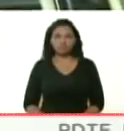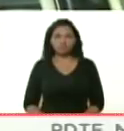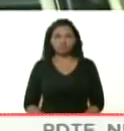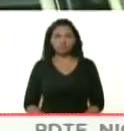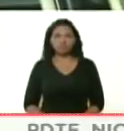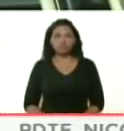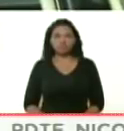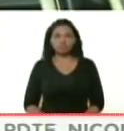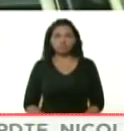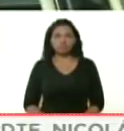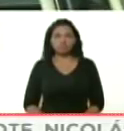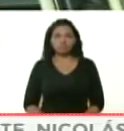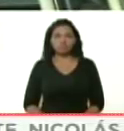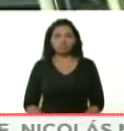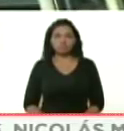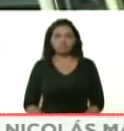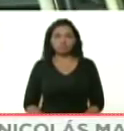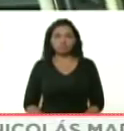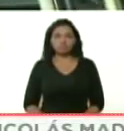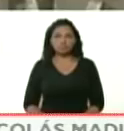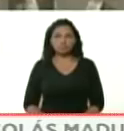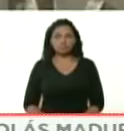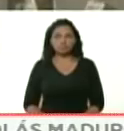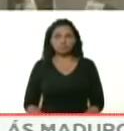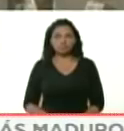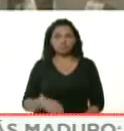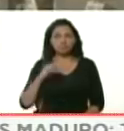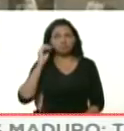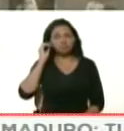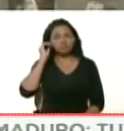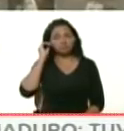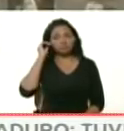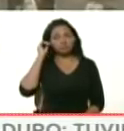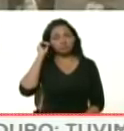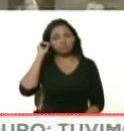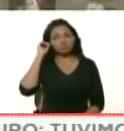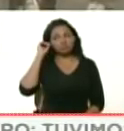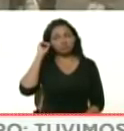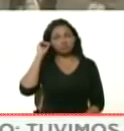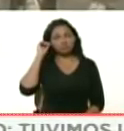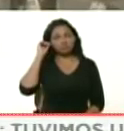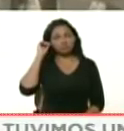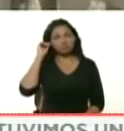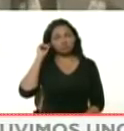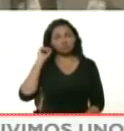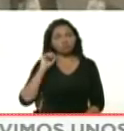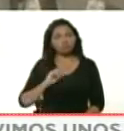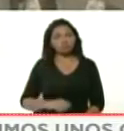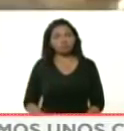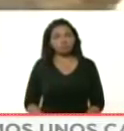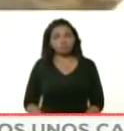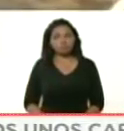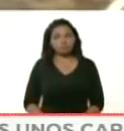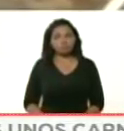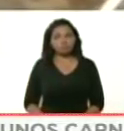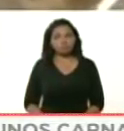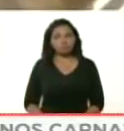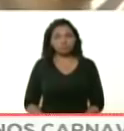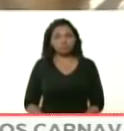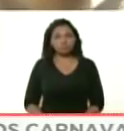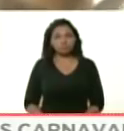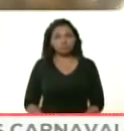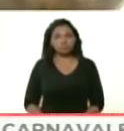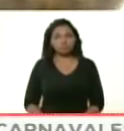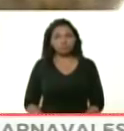los venezolanos y a las venezolanas frente a todas las dificultades que tenemos? La unión, la importante unión entre la